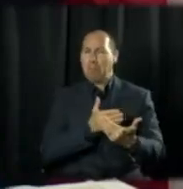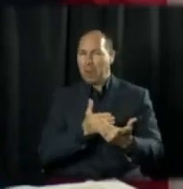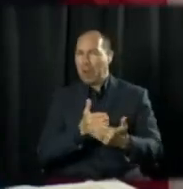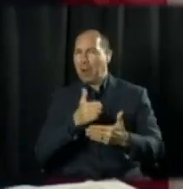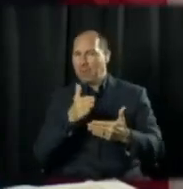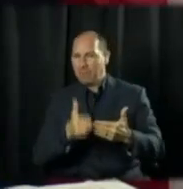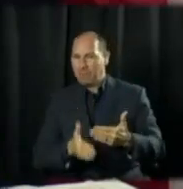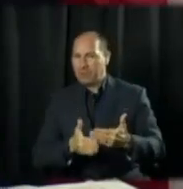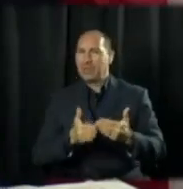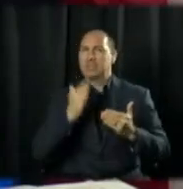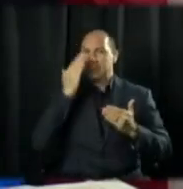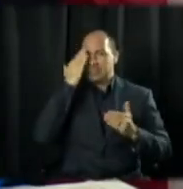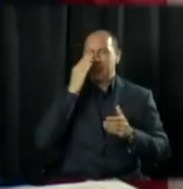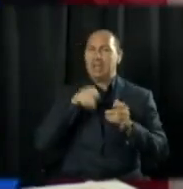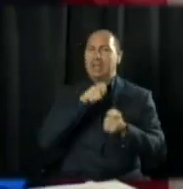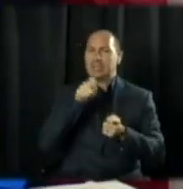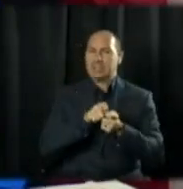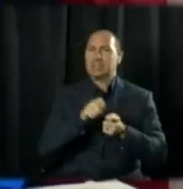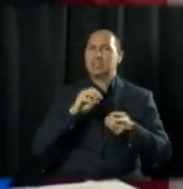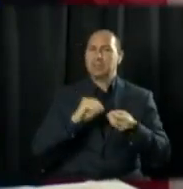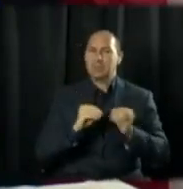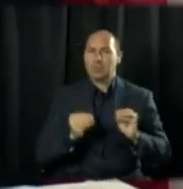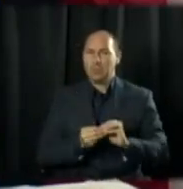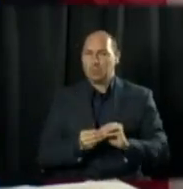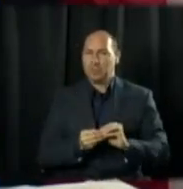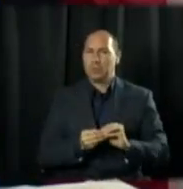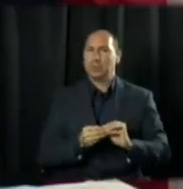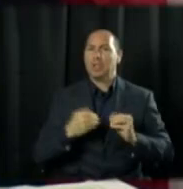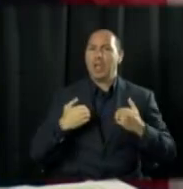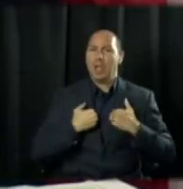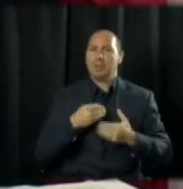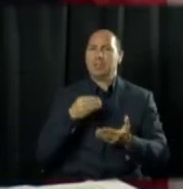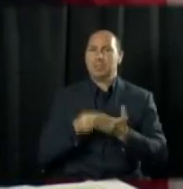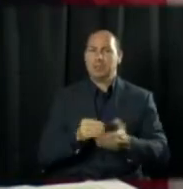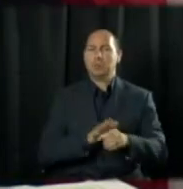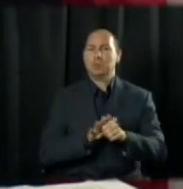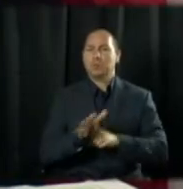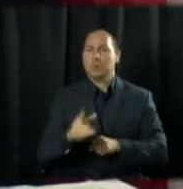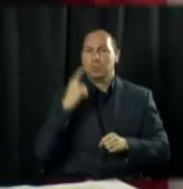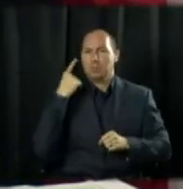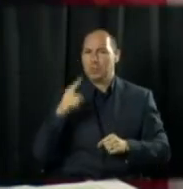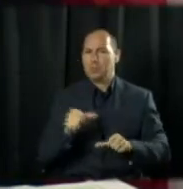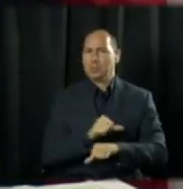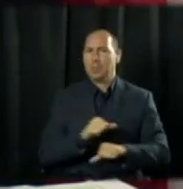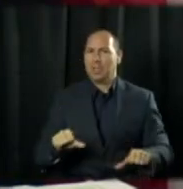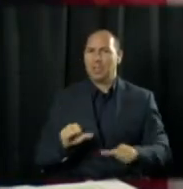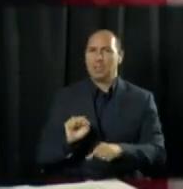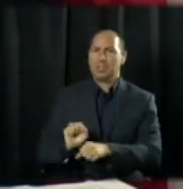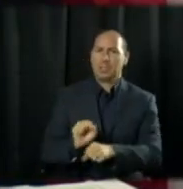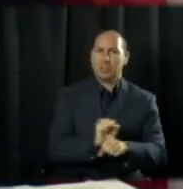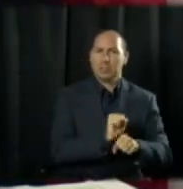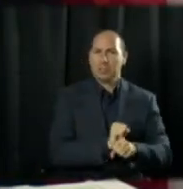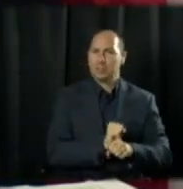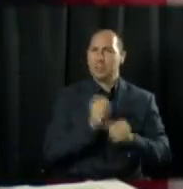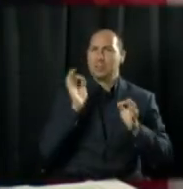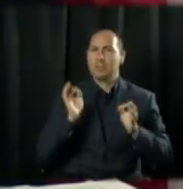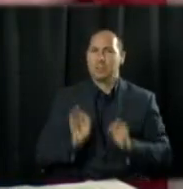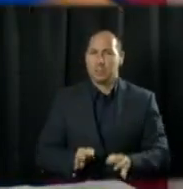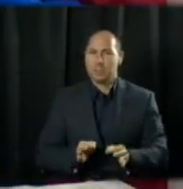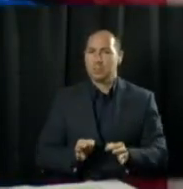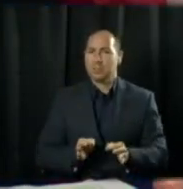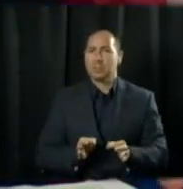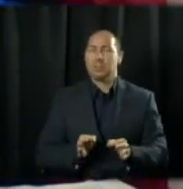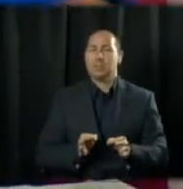nos acercamos más. Pero aseguraremos que el gobierno tenga un presupuesto con suficientes fondos para los empleados que